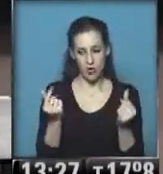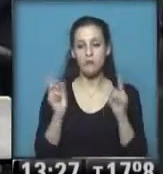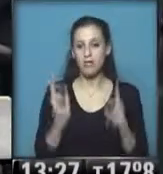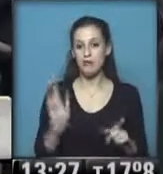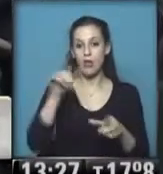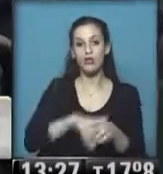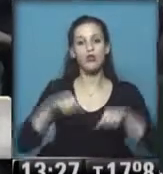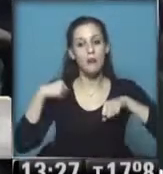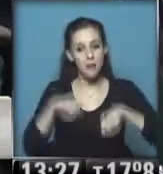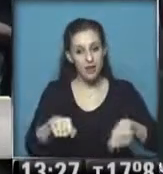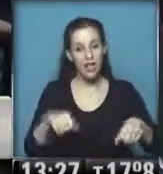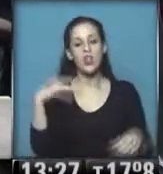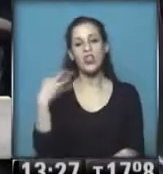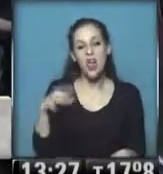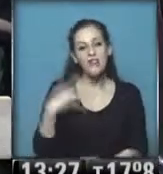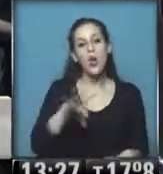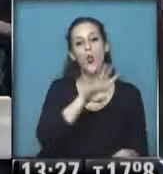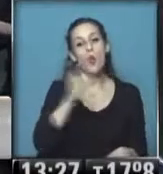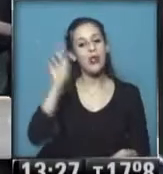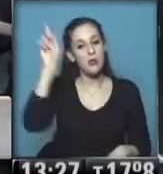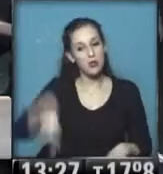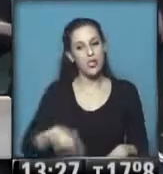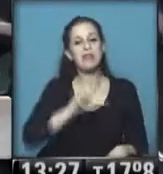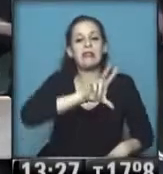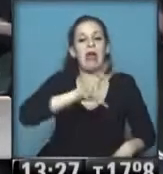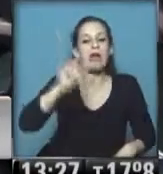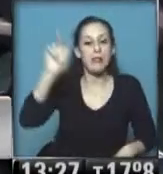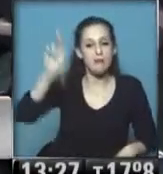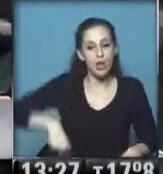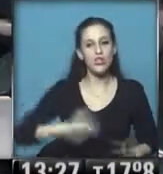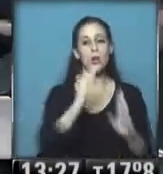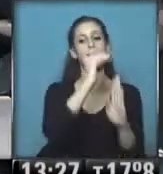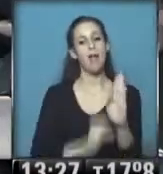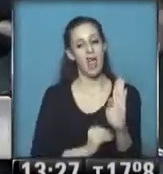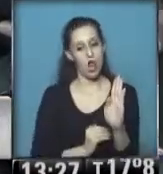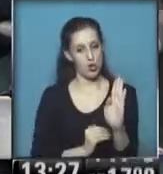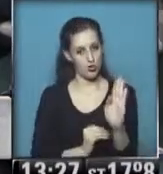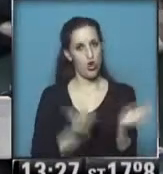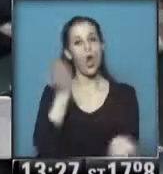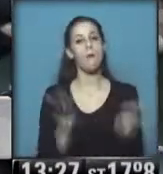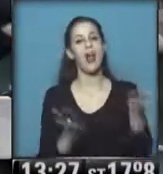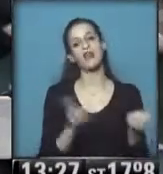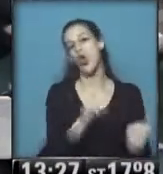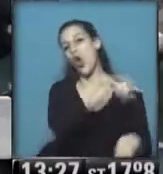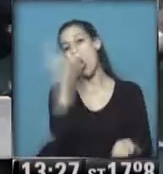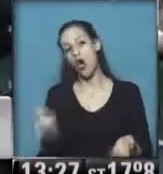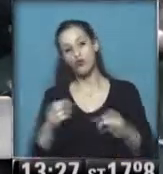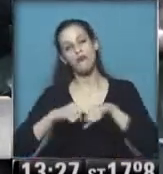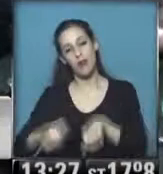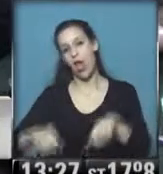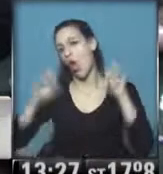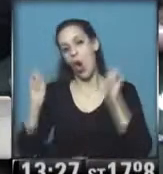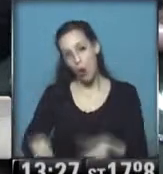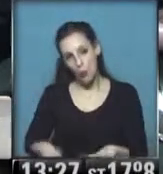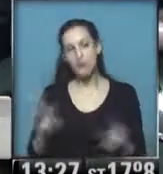supermercados están alrededor de 30 40% por debajo de eh lo que es el supermercado tradicional Y esto no es porque